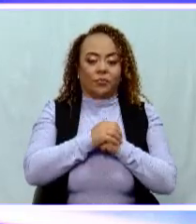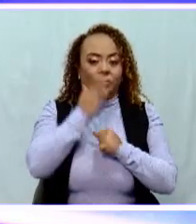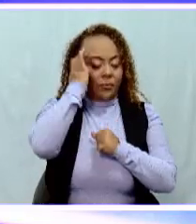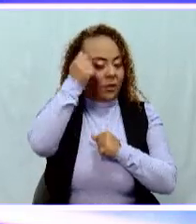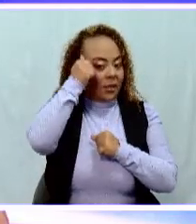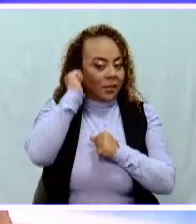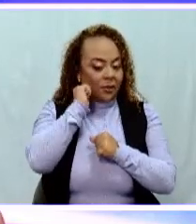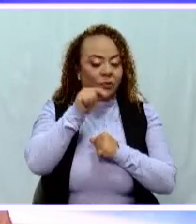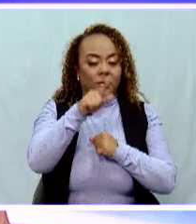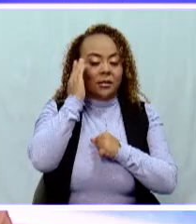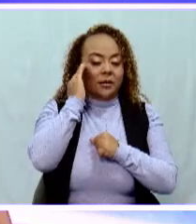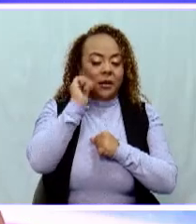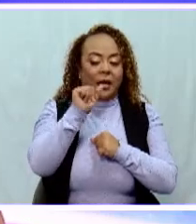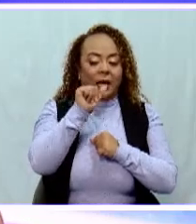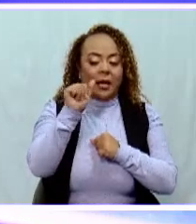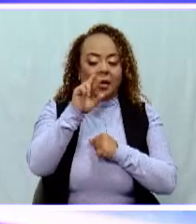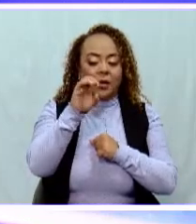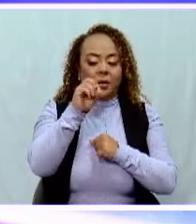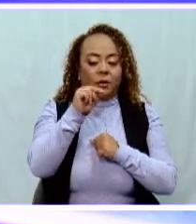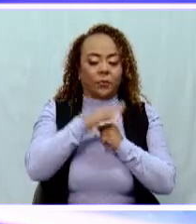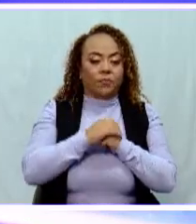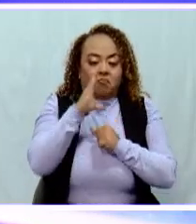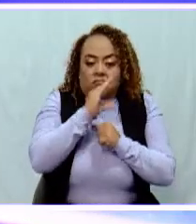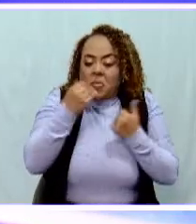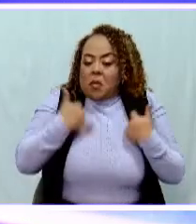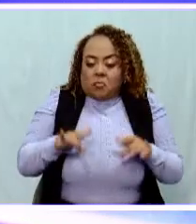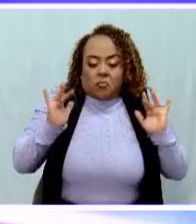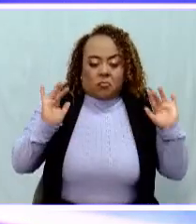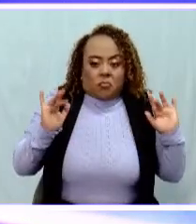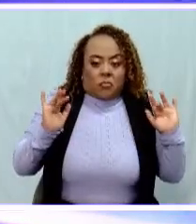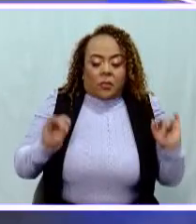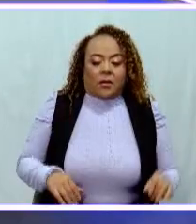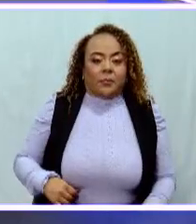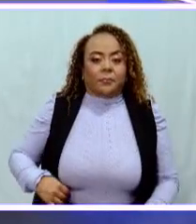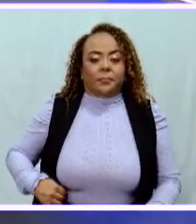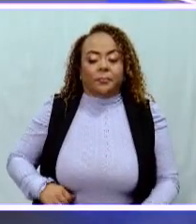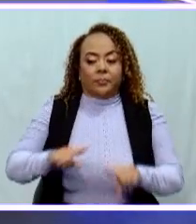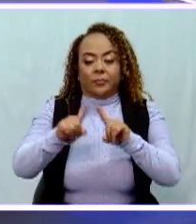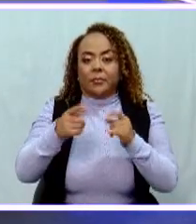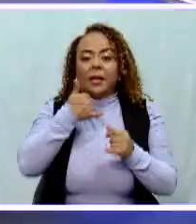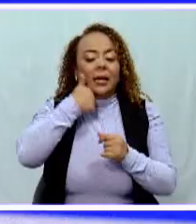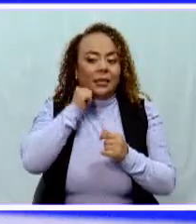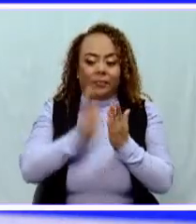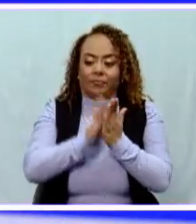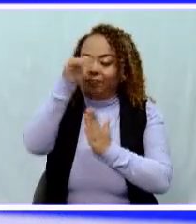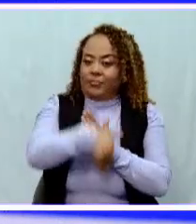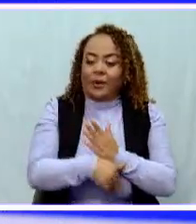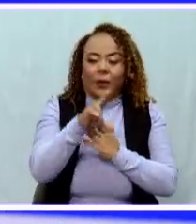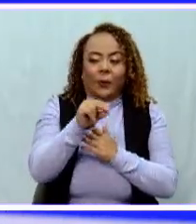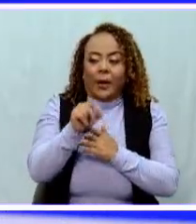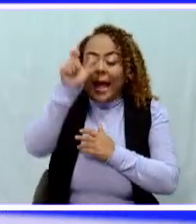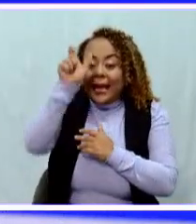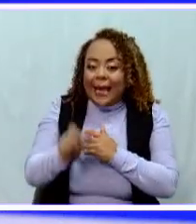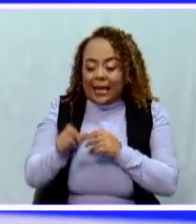vos sabes que yo Aaron Aaron sí me parecía que flotaba ya pero es que en el cierre ayer se lo saltaron O sea no era tanto él